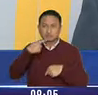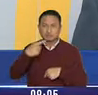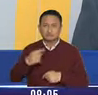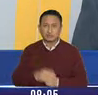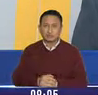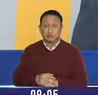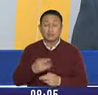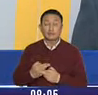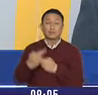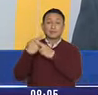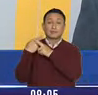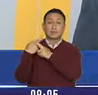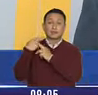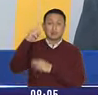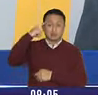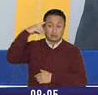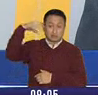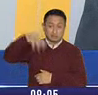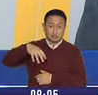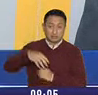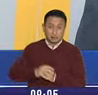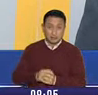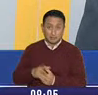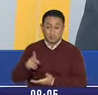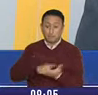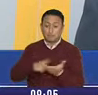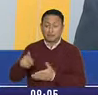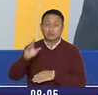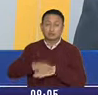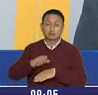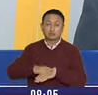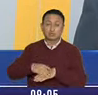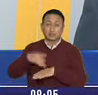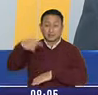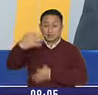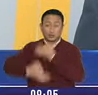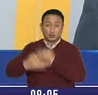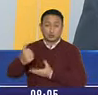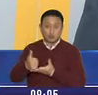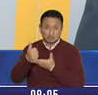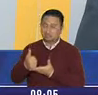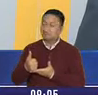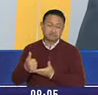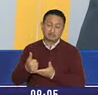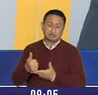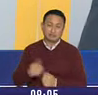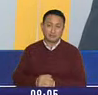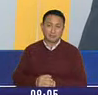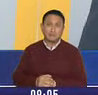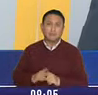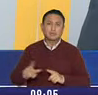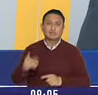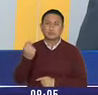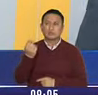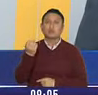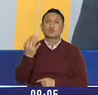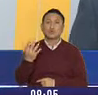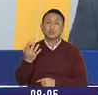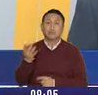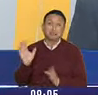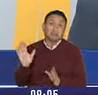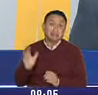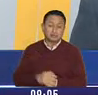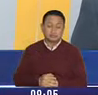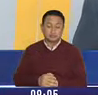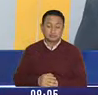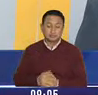la responsabilidad del Estado ecuatoriano por denegación de justicia a la compañía Chevron, pero que no establecía el monto de la indemnización. En